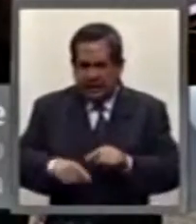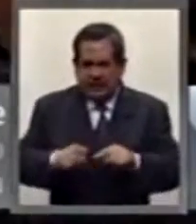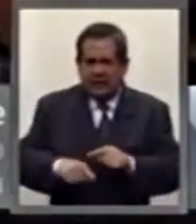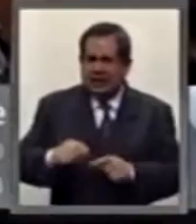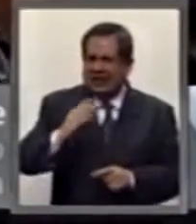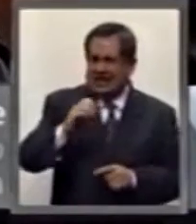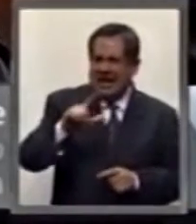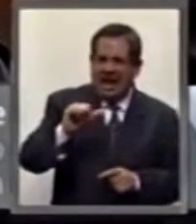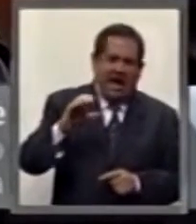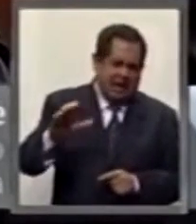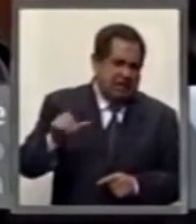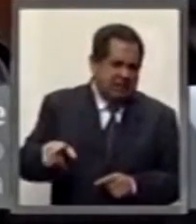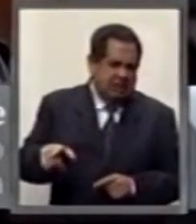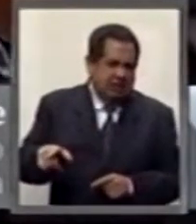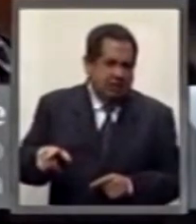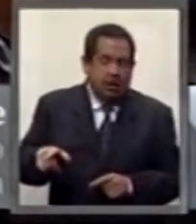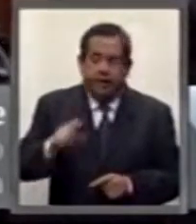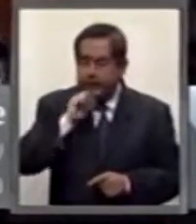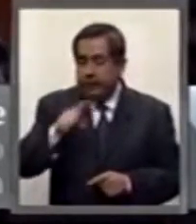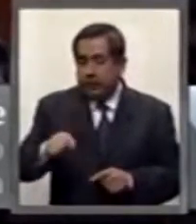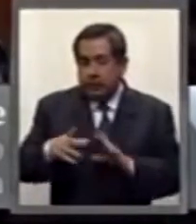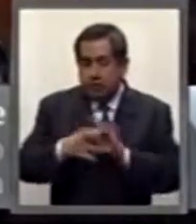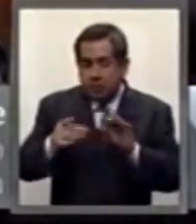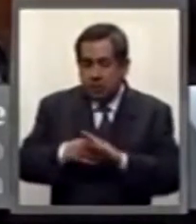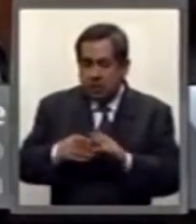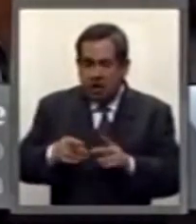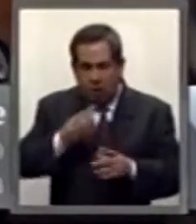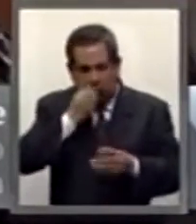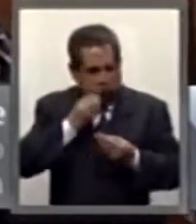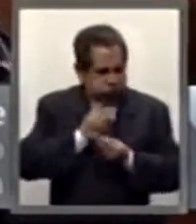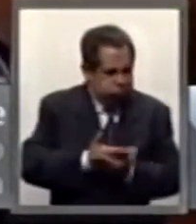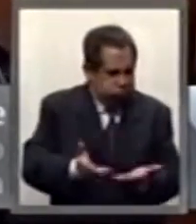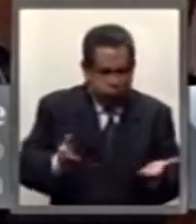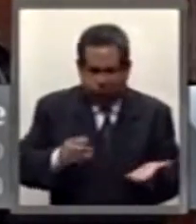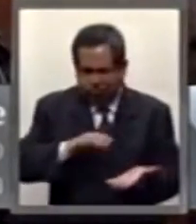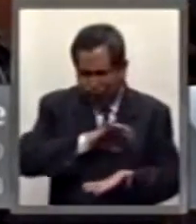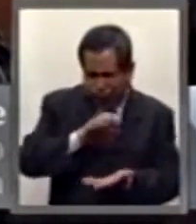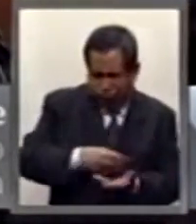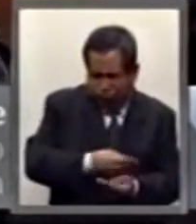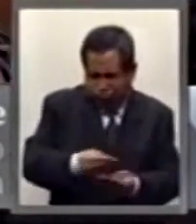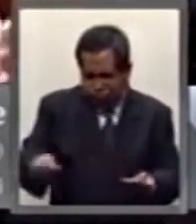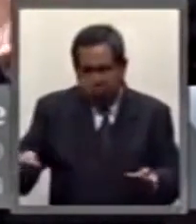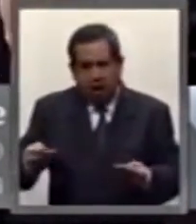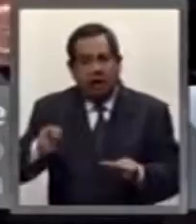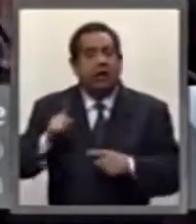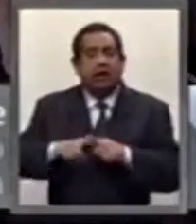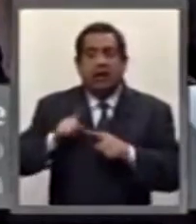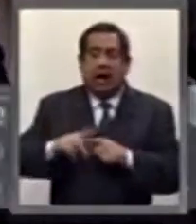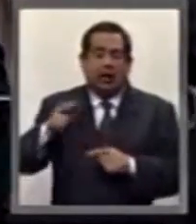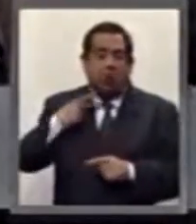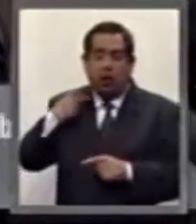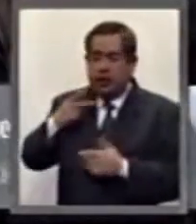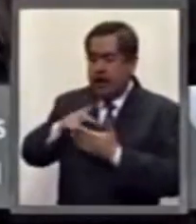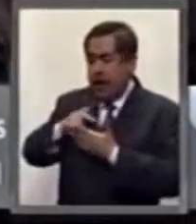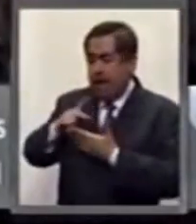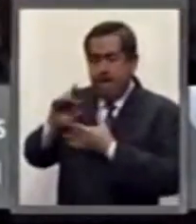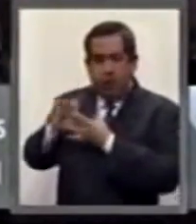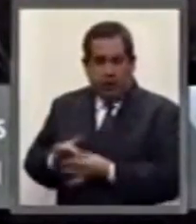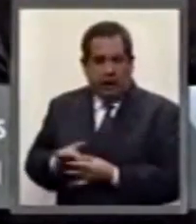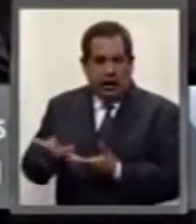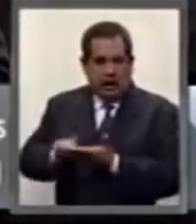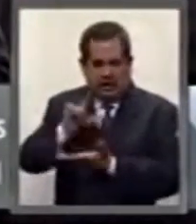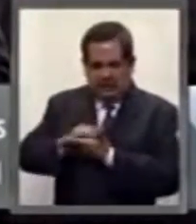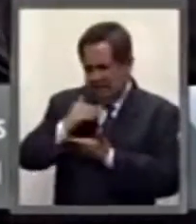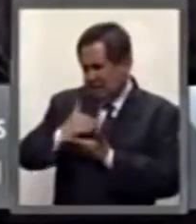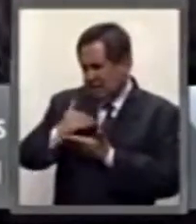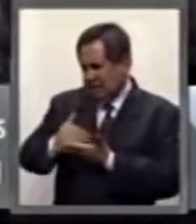CELAC. Se aborda el concepto de soberanía alimentaria elaborado a partir de las políticas públicas y la